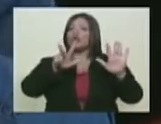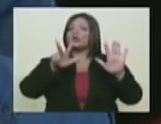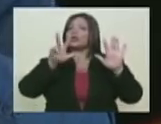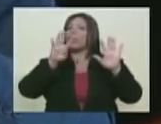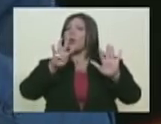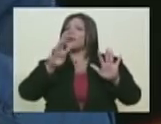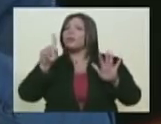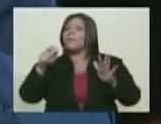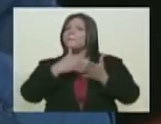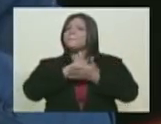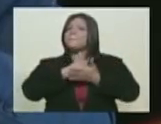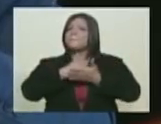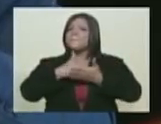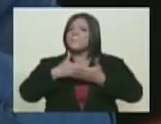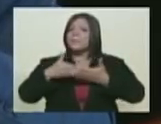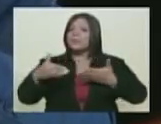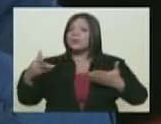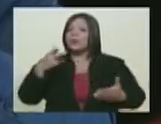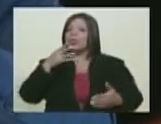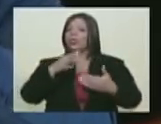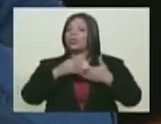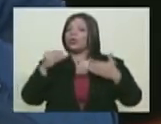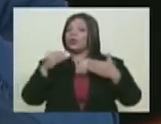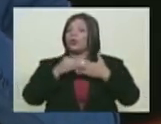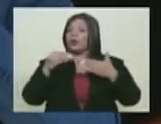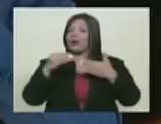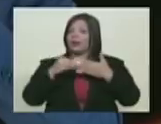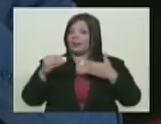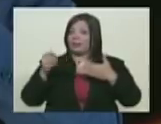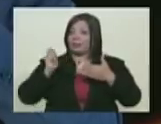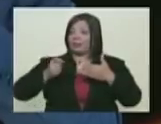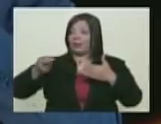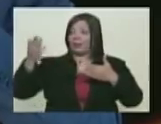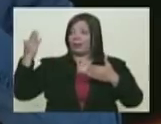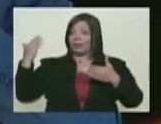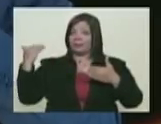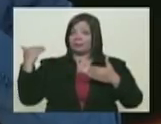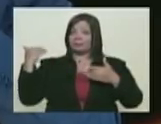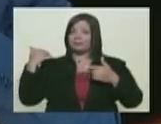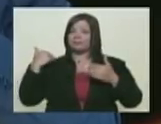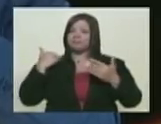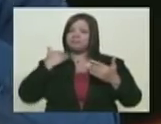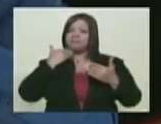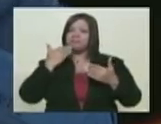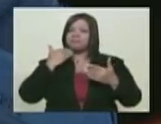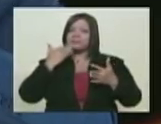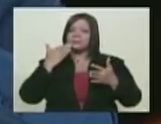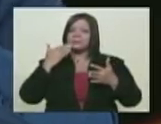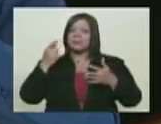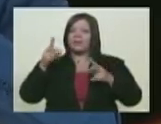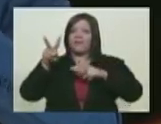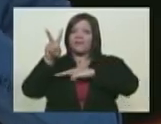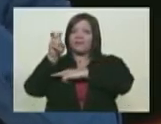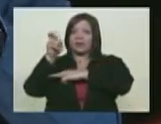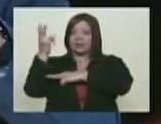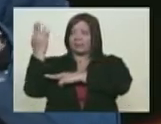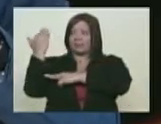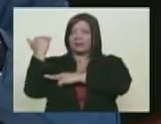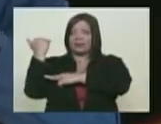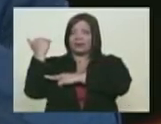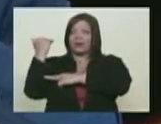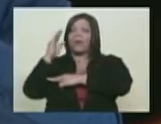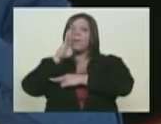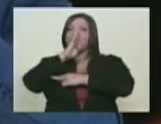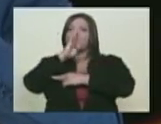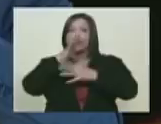841 millones de dólares en una deuda que se vencía el viernes pasado en un